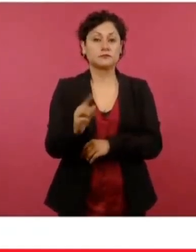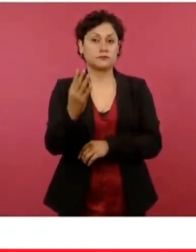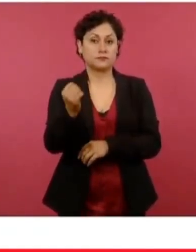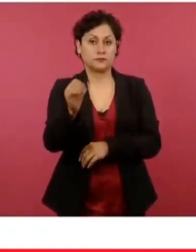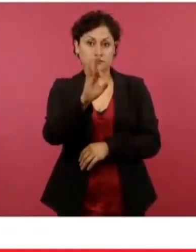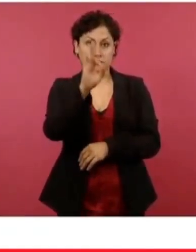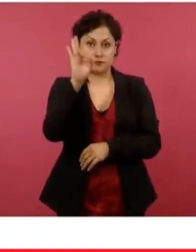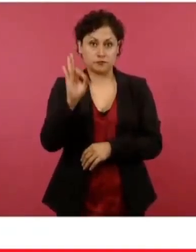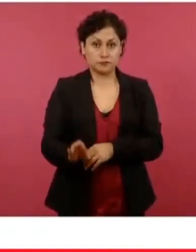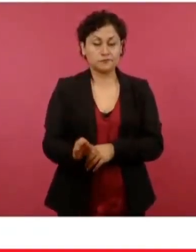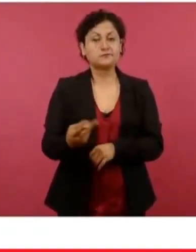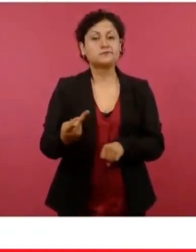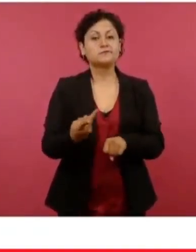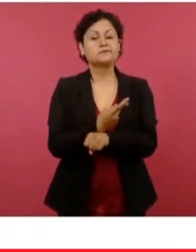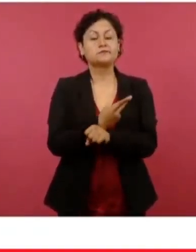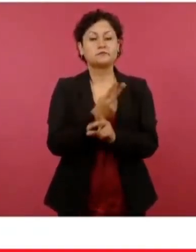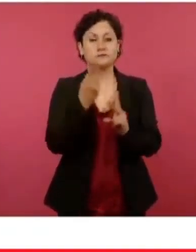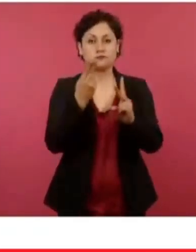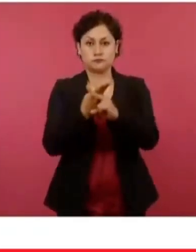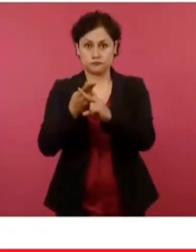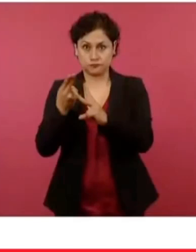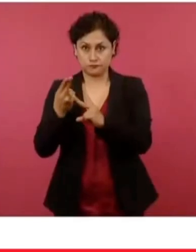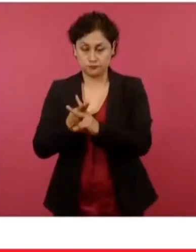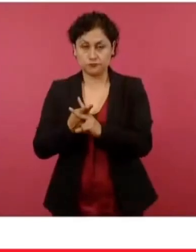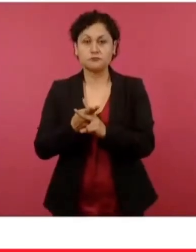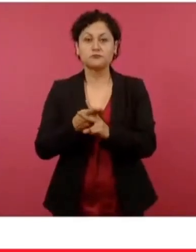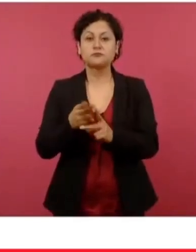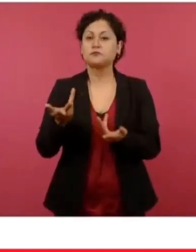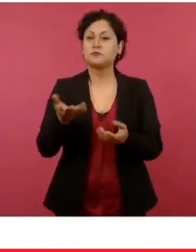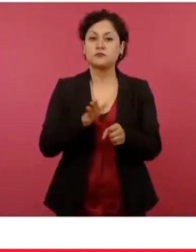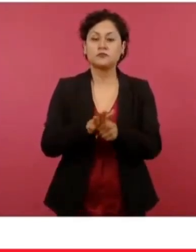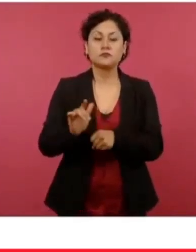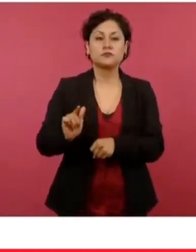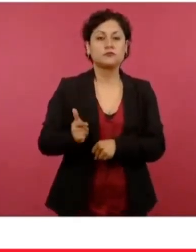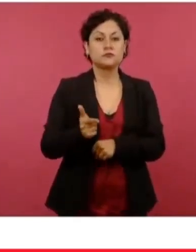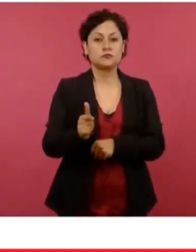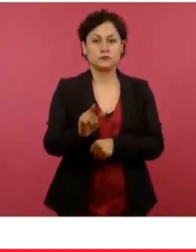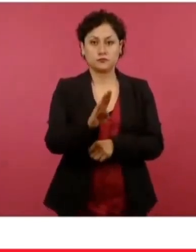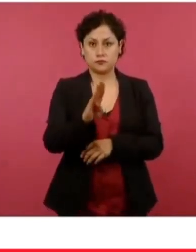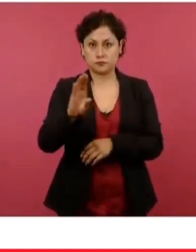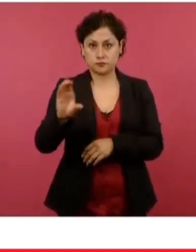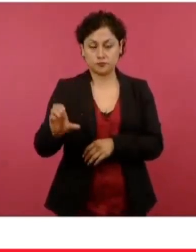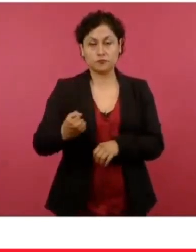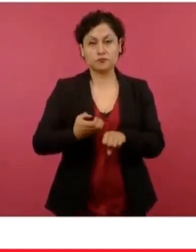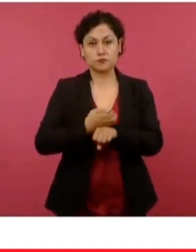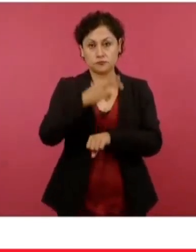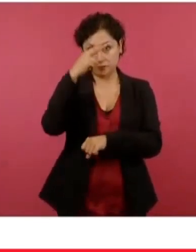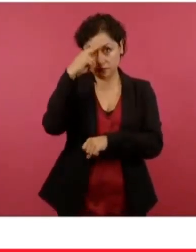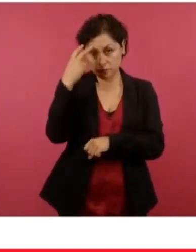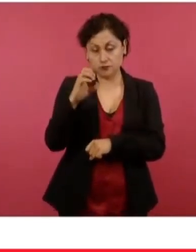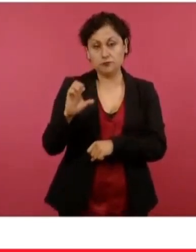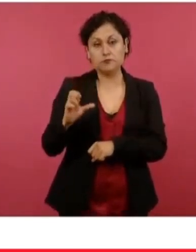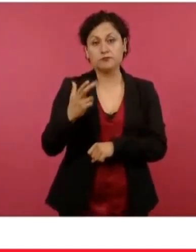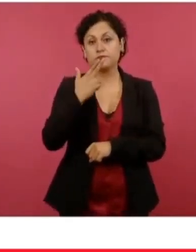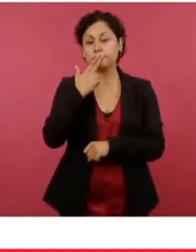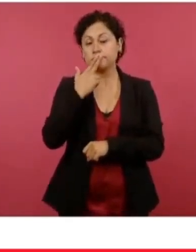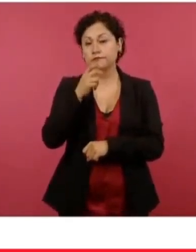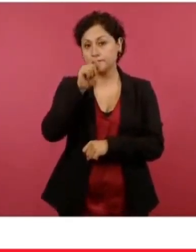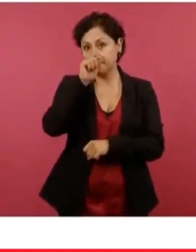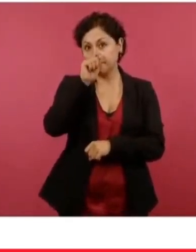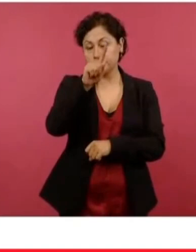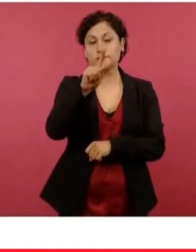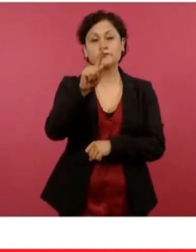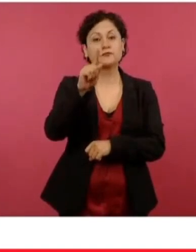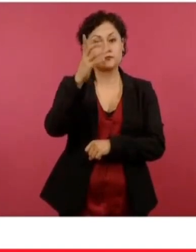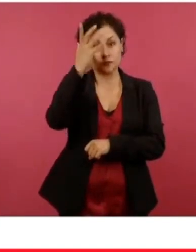los homicidios dolosos ellos son Guanajuato Baja California Estado de México Chihuahua Jalisco y Morelos